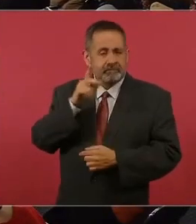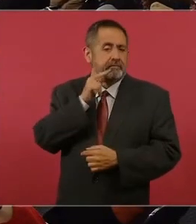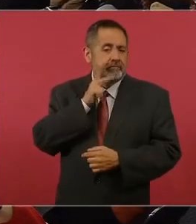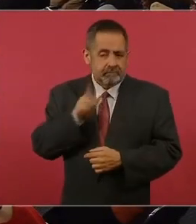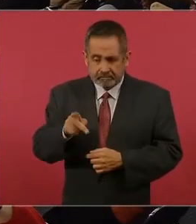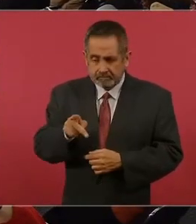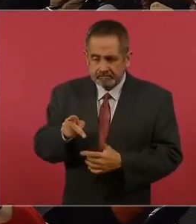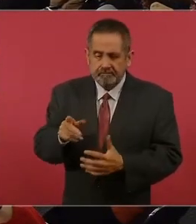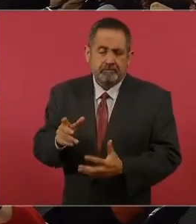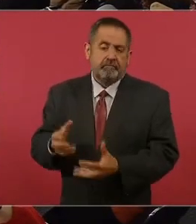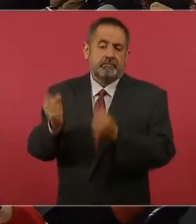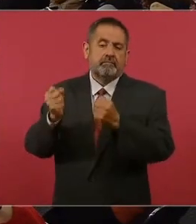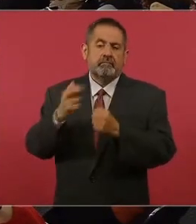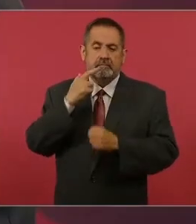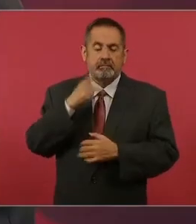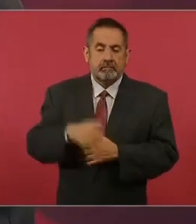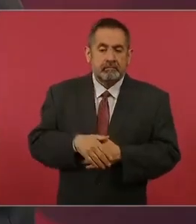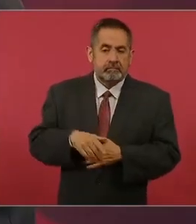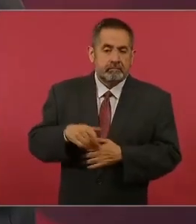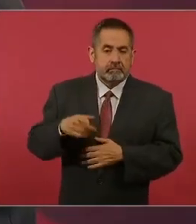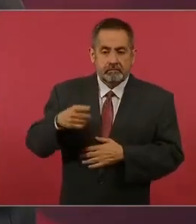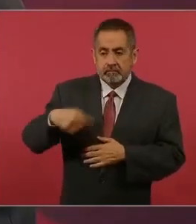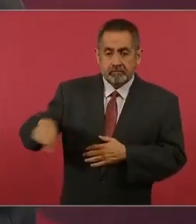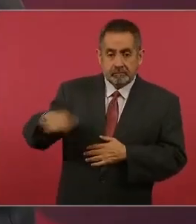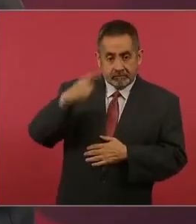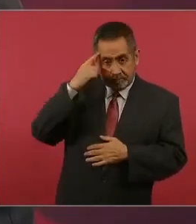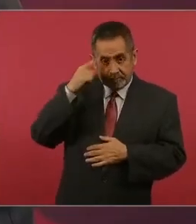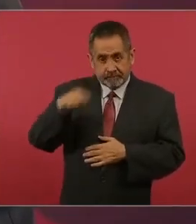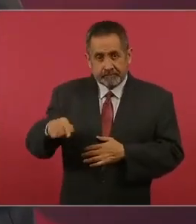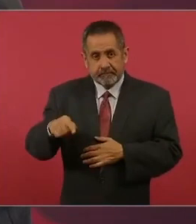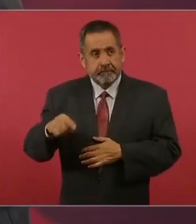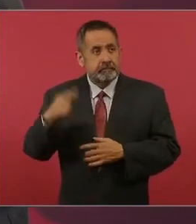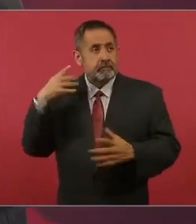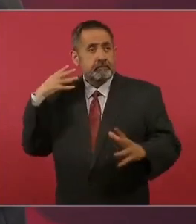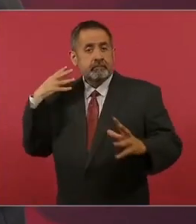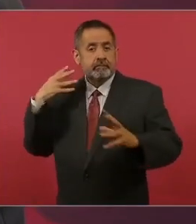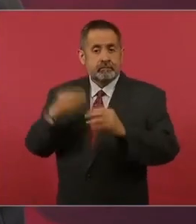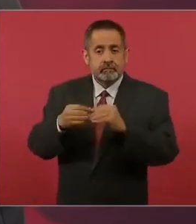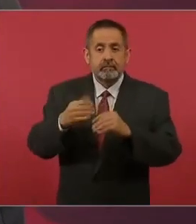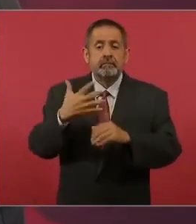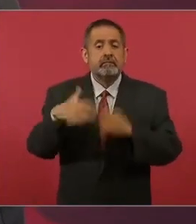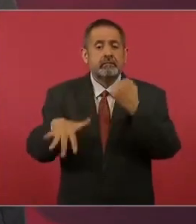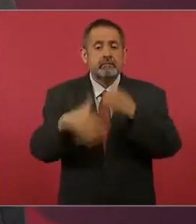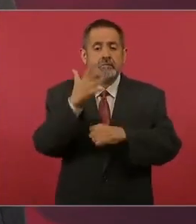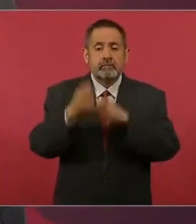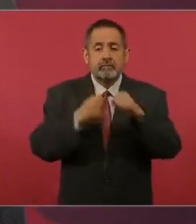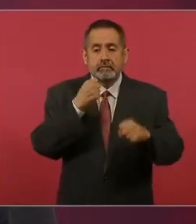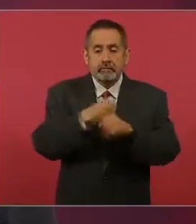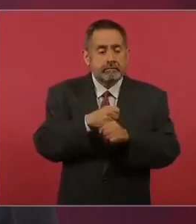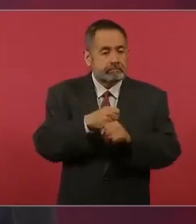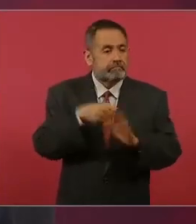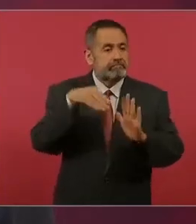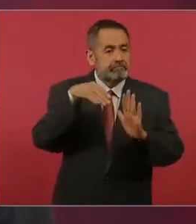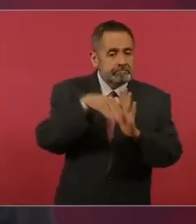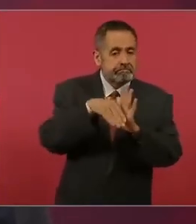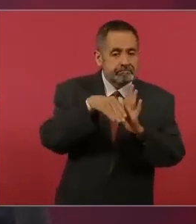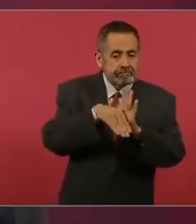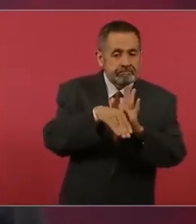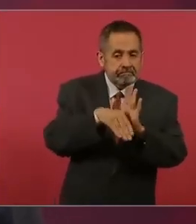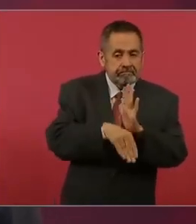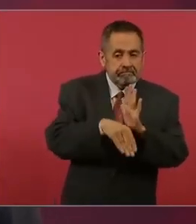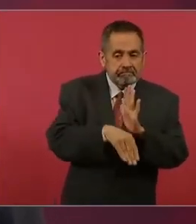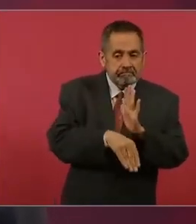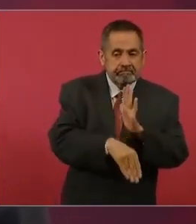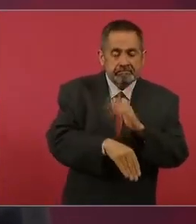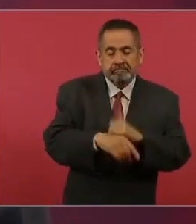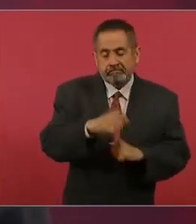a producir cada vez menos, 15 años consecutivos de caída en producción de